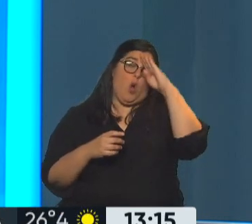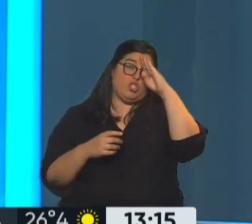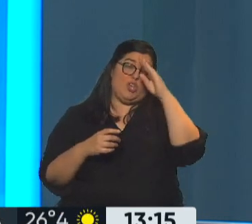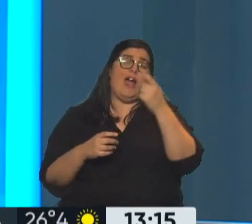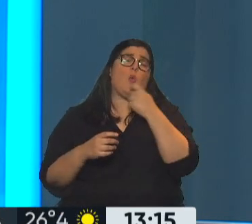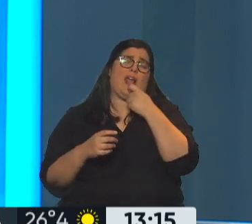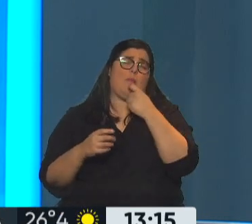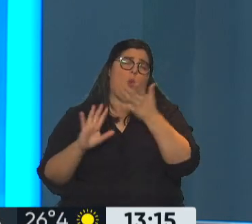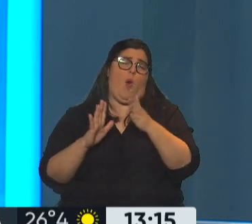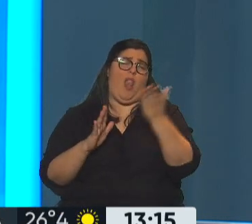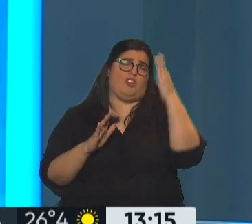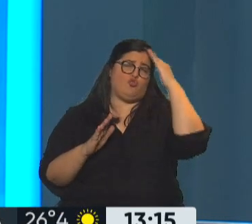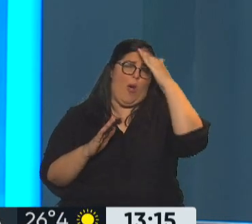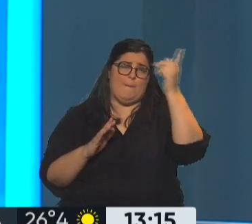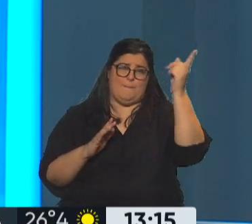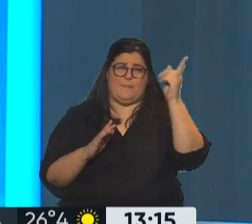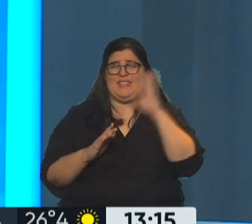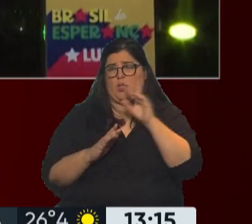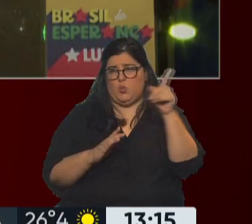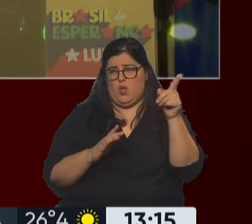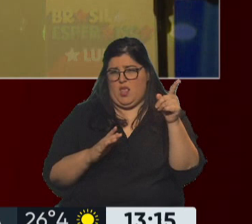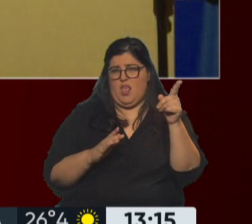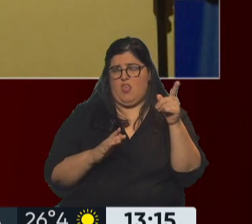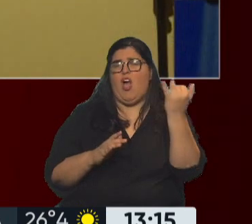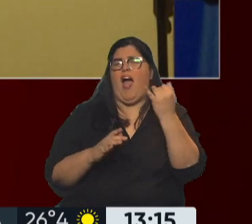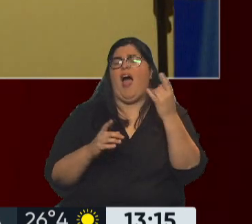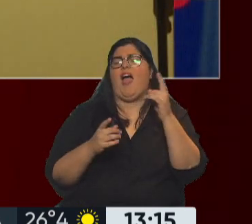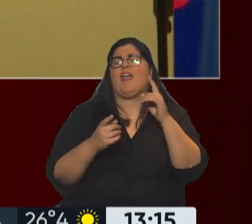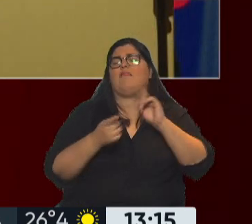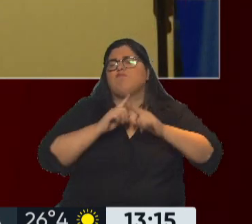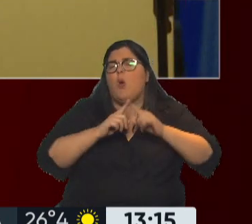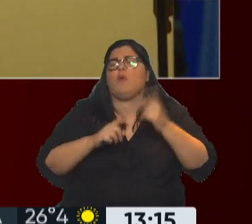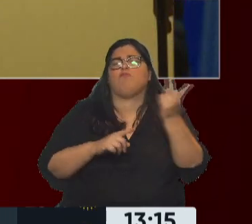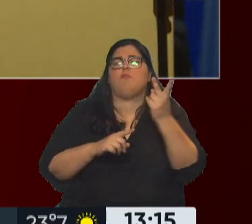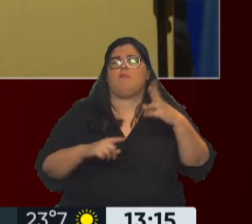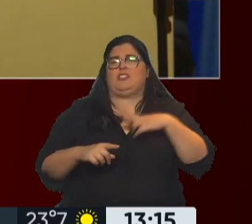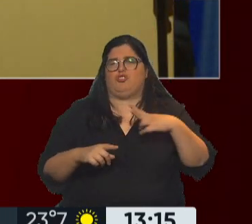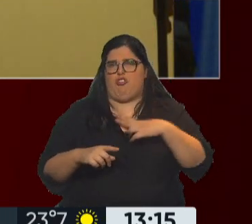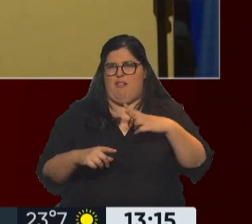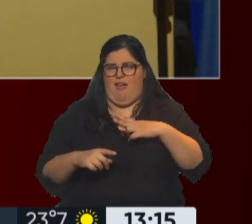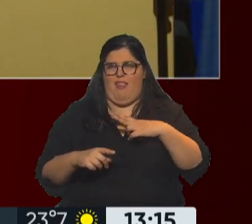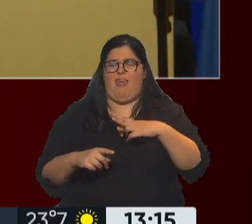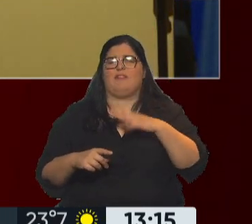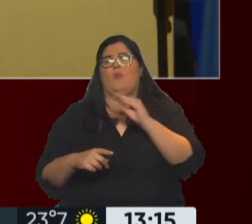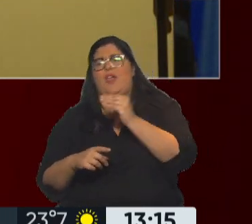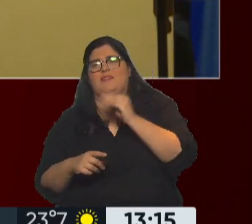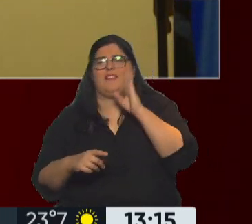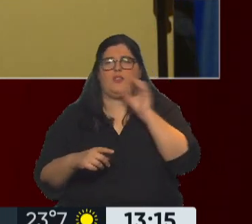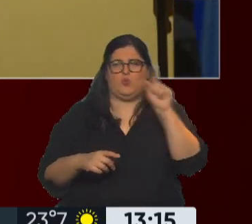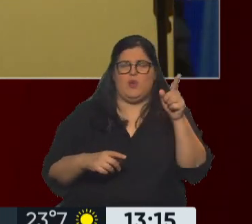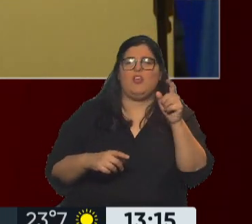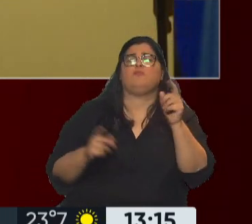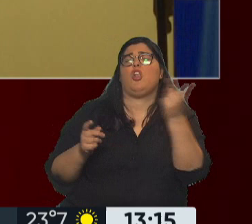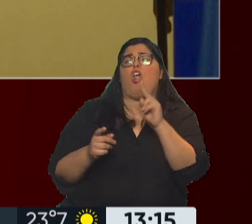Trump, son relaciones bilaterales, muy personales, basados en ideología